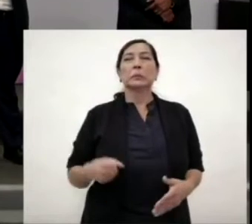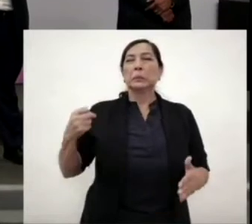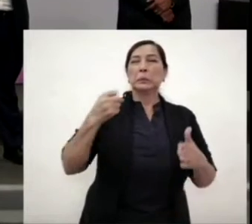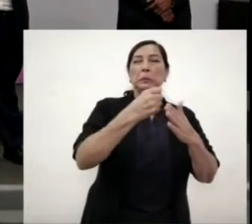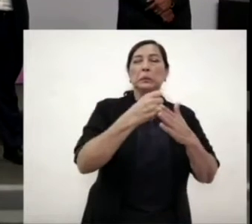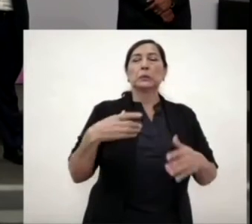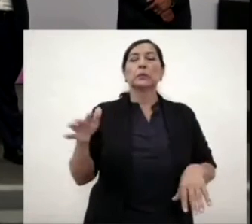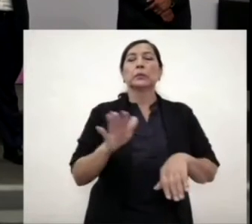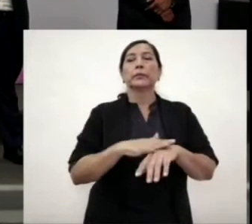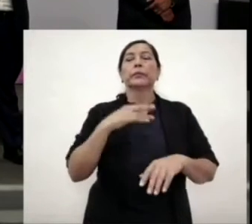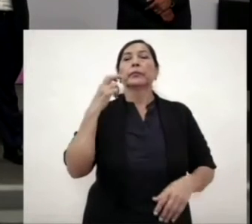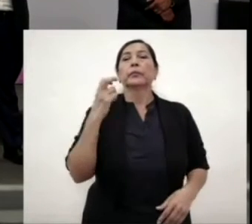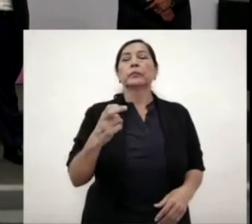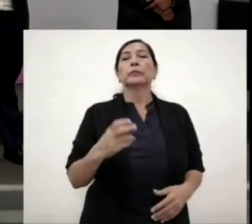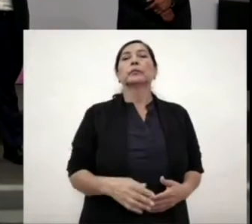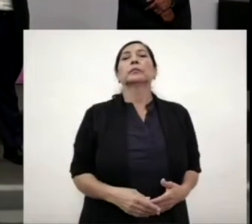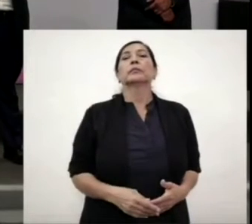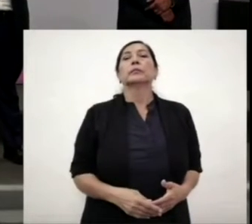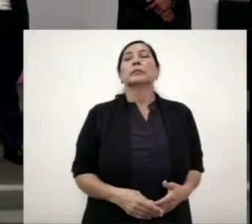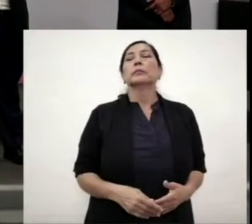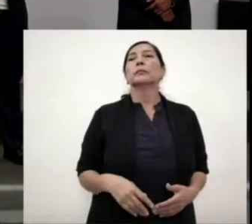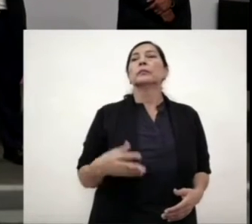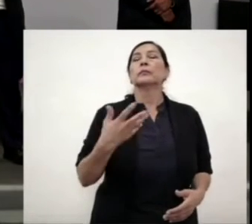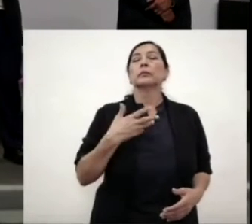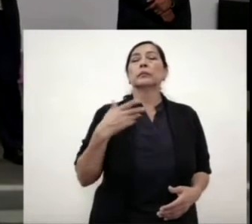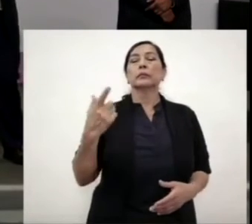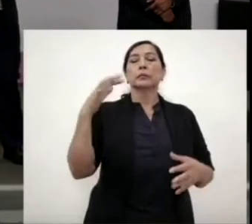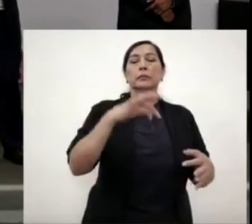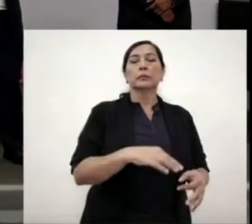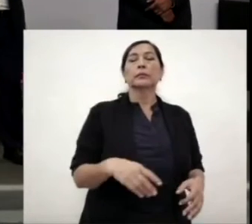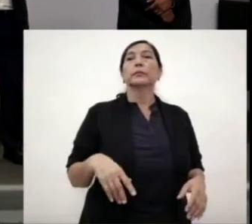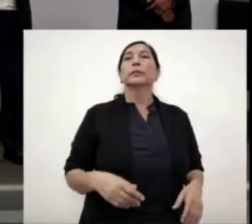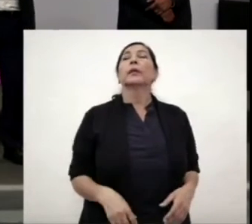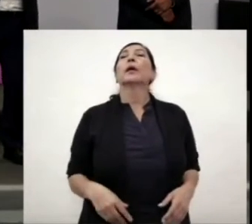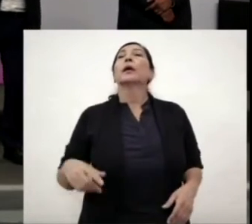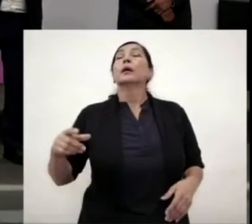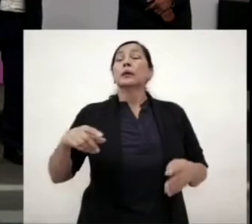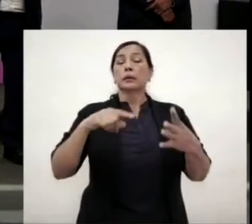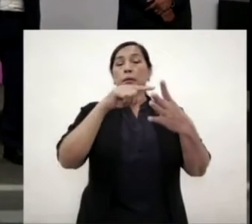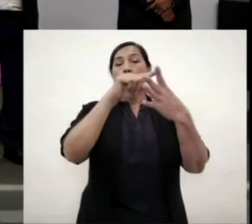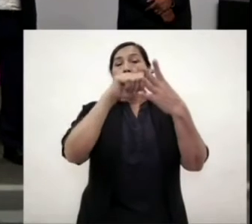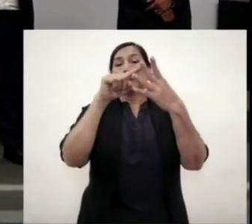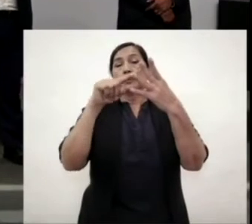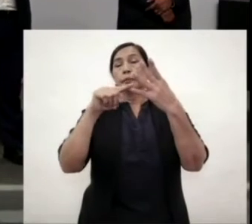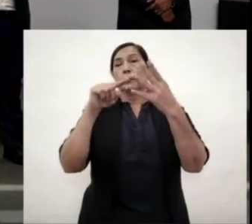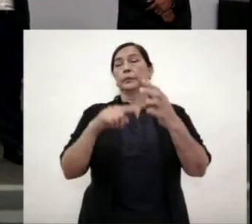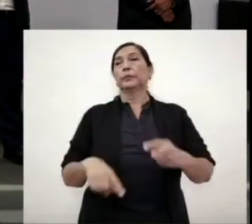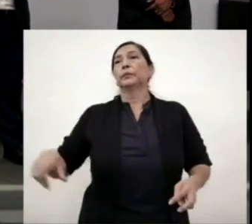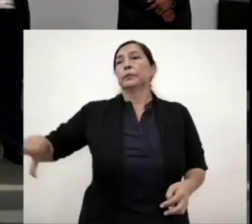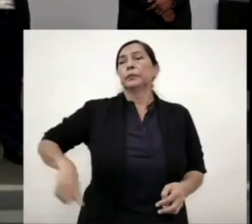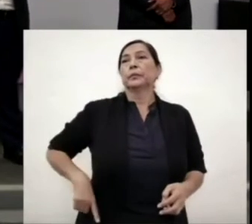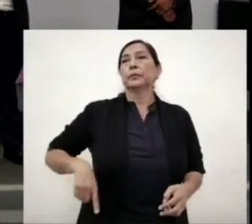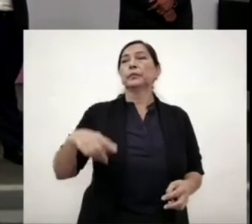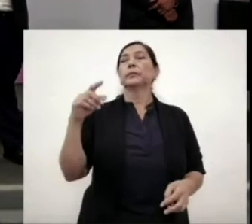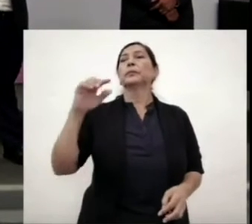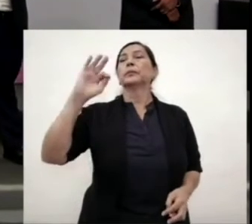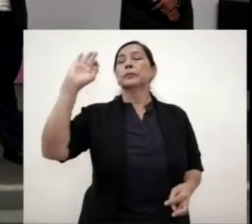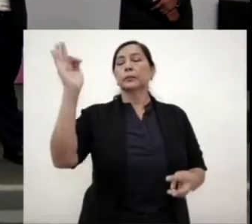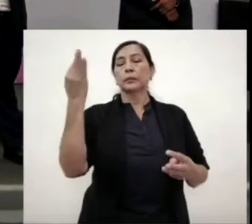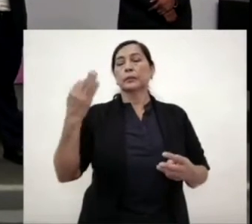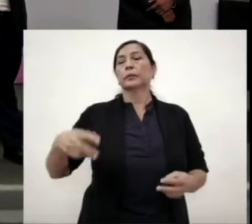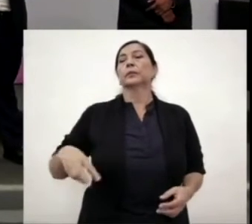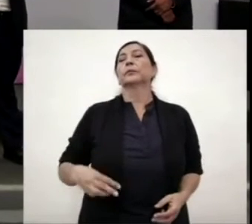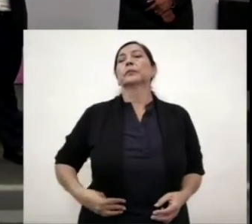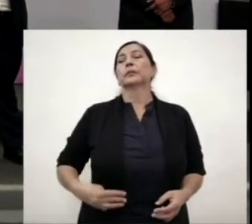aquí en Zamora. Este es un esfuerzo tripartito entre el gobierno federal, el gobierno del estado y el municipio, con iniciativa